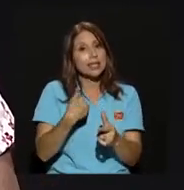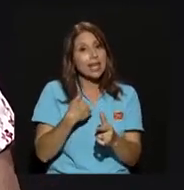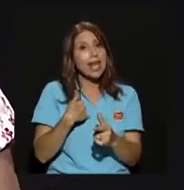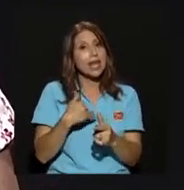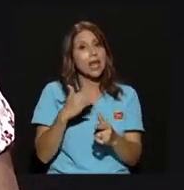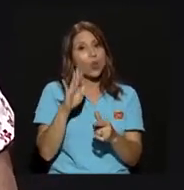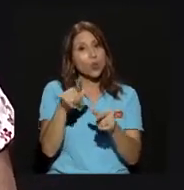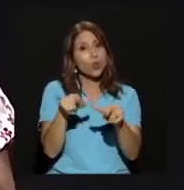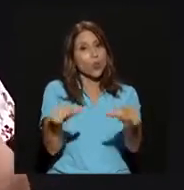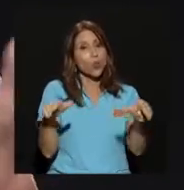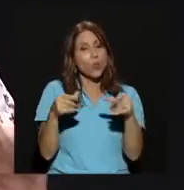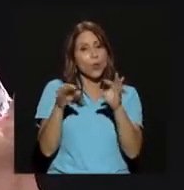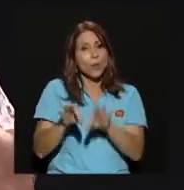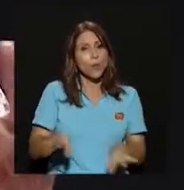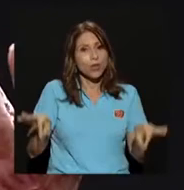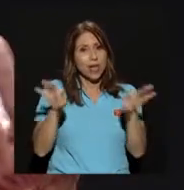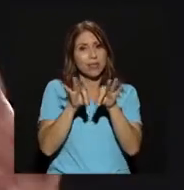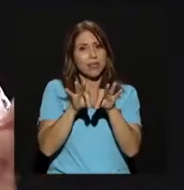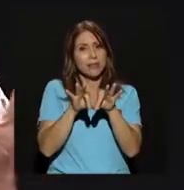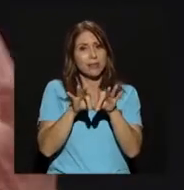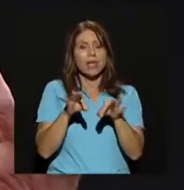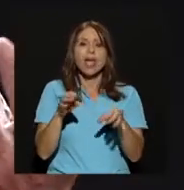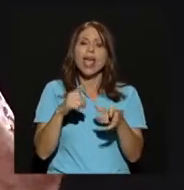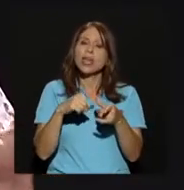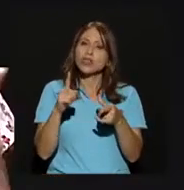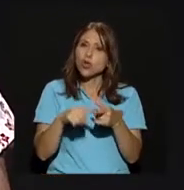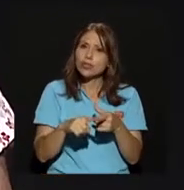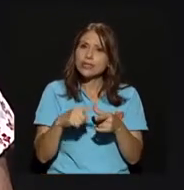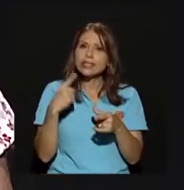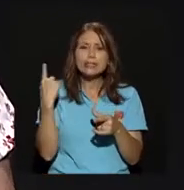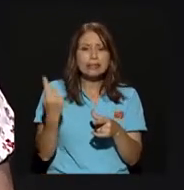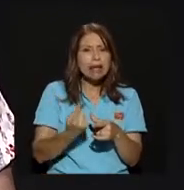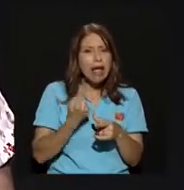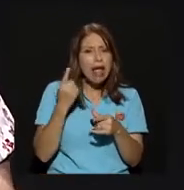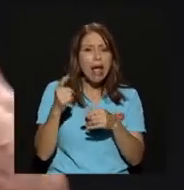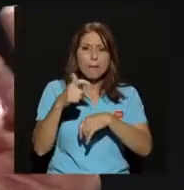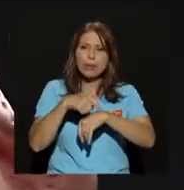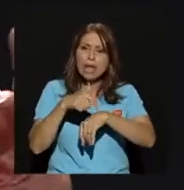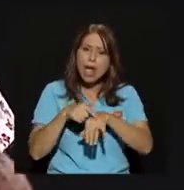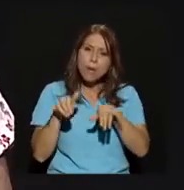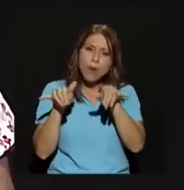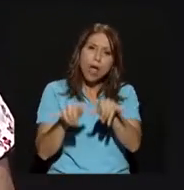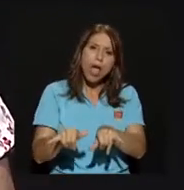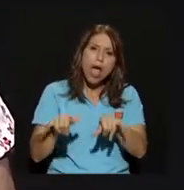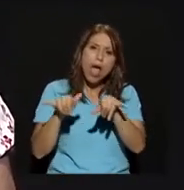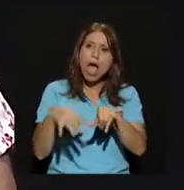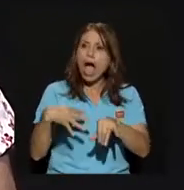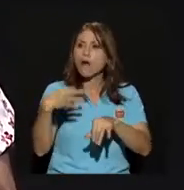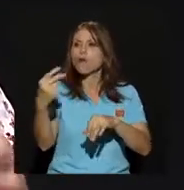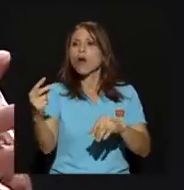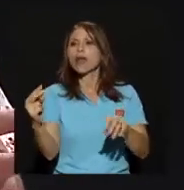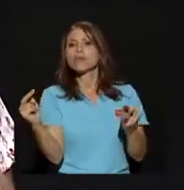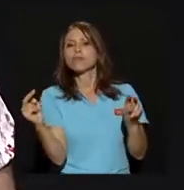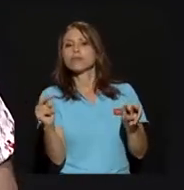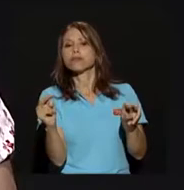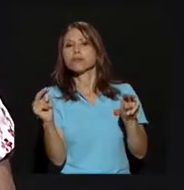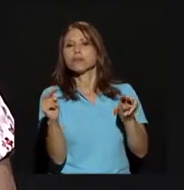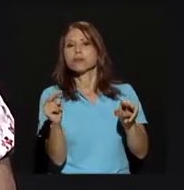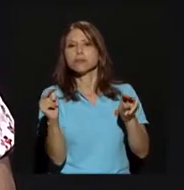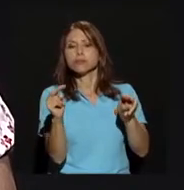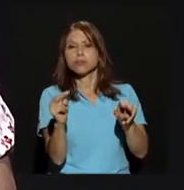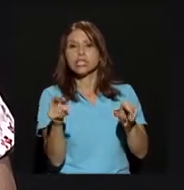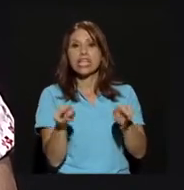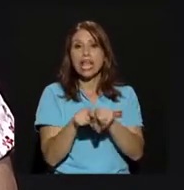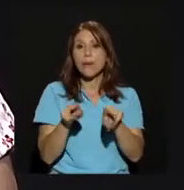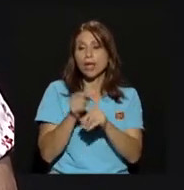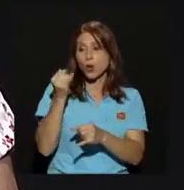importante y entonces estamos siendo vistos permanentemente en el afuera y últimamente